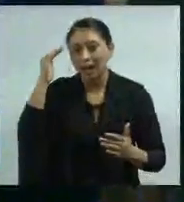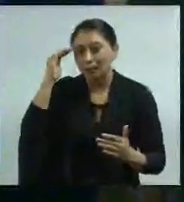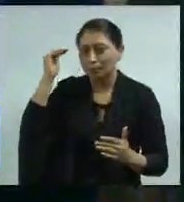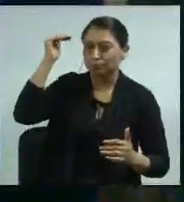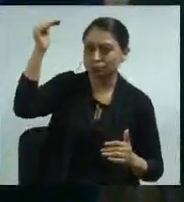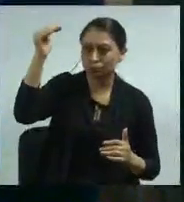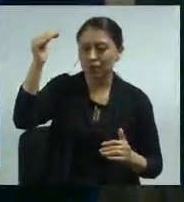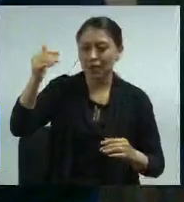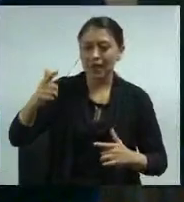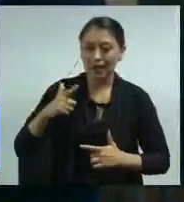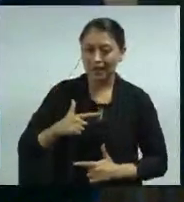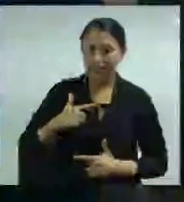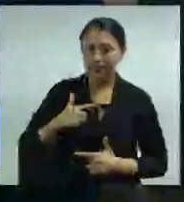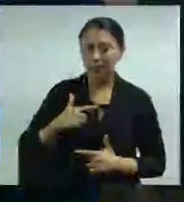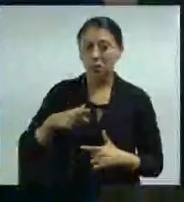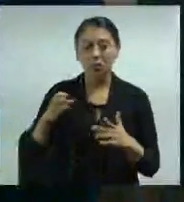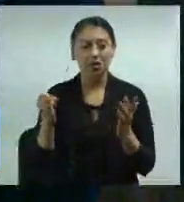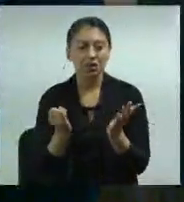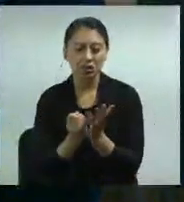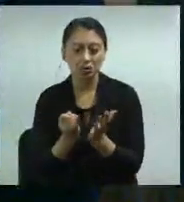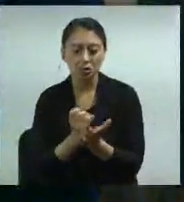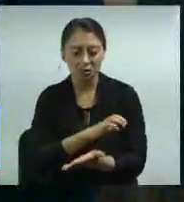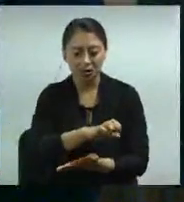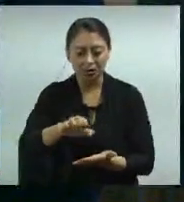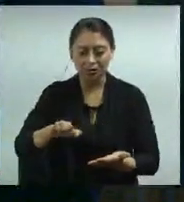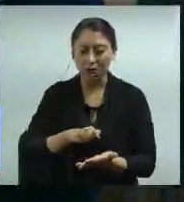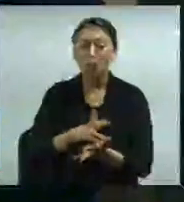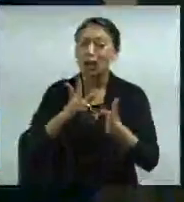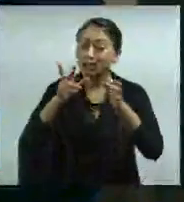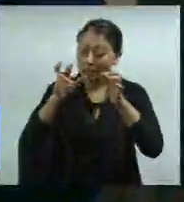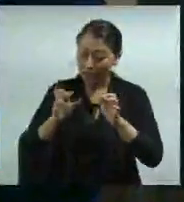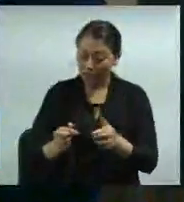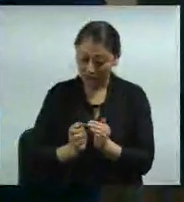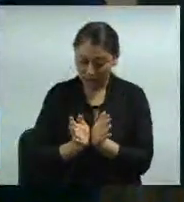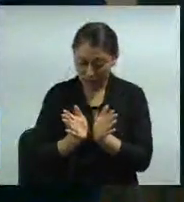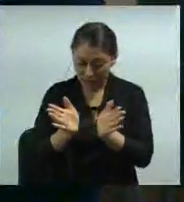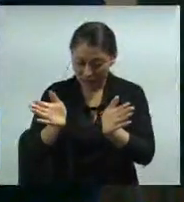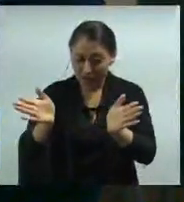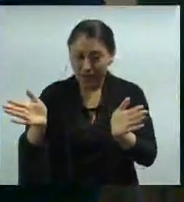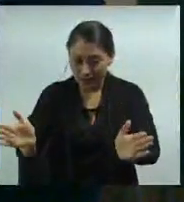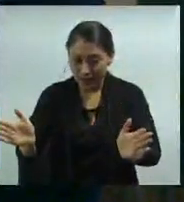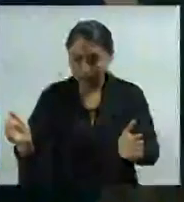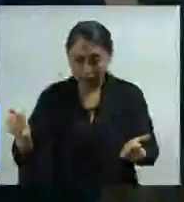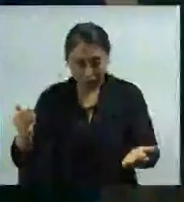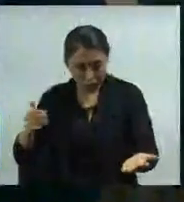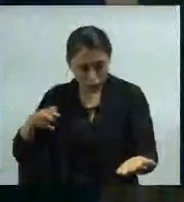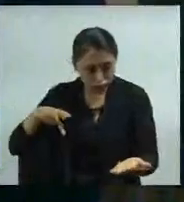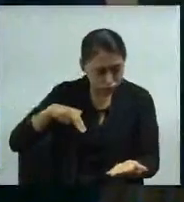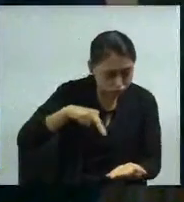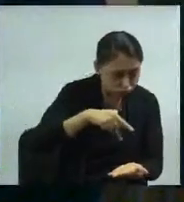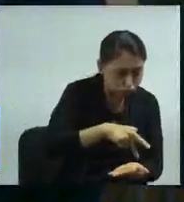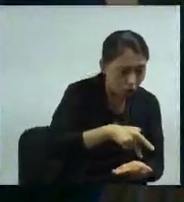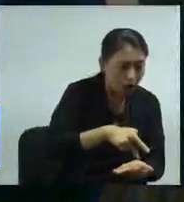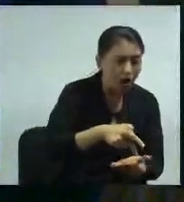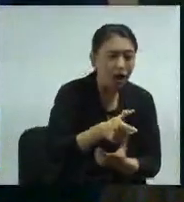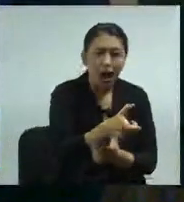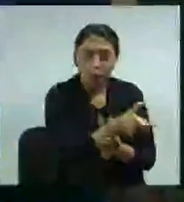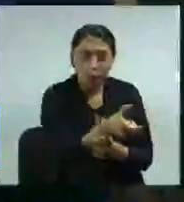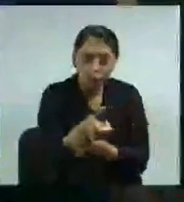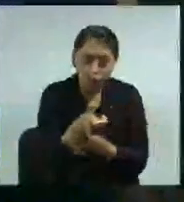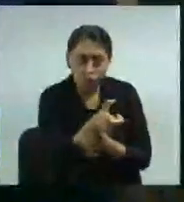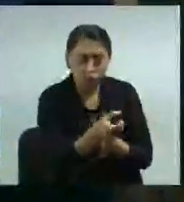ni las instituciones del Estado, ni la población en general que sale a apagar estos fuegos, se ve rebasada